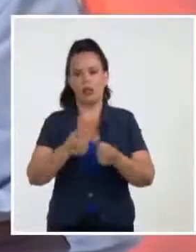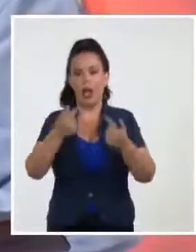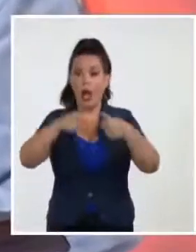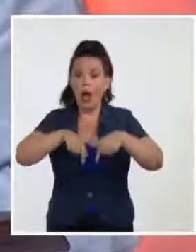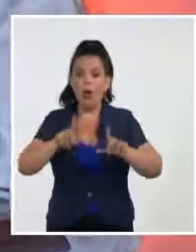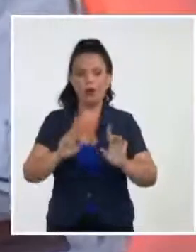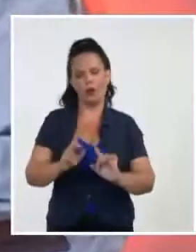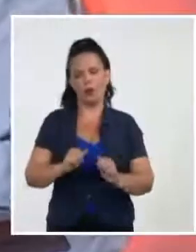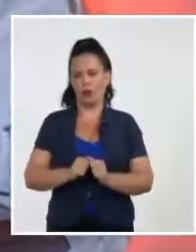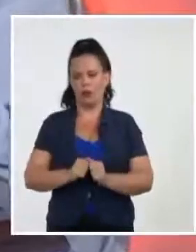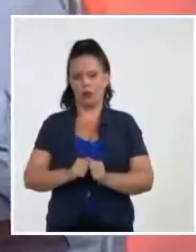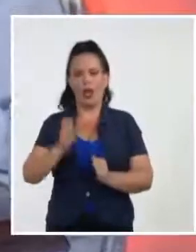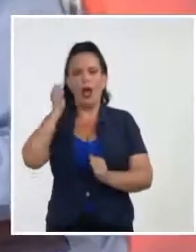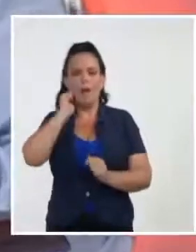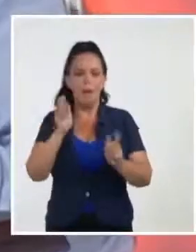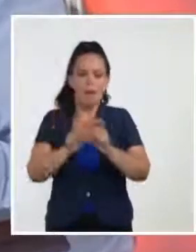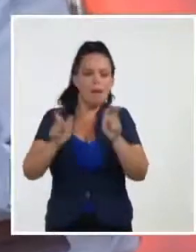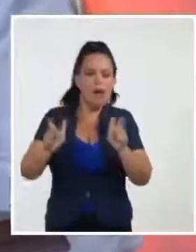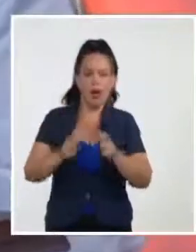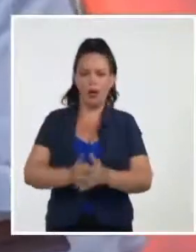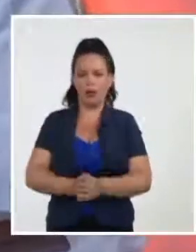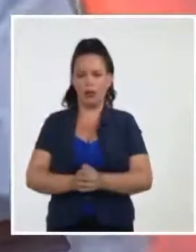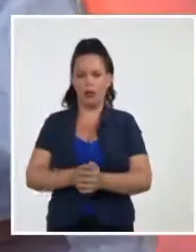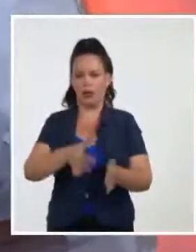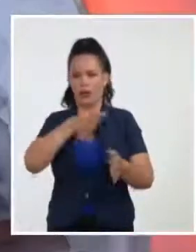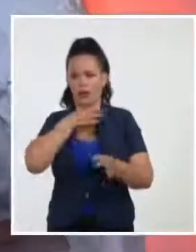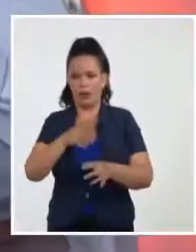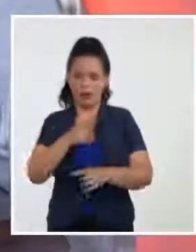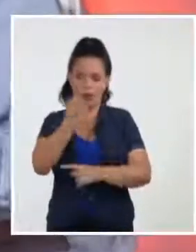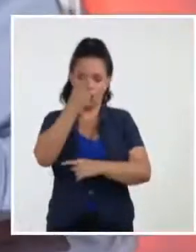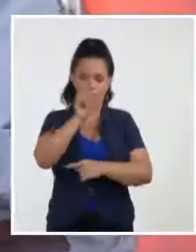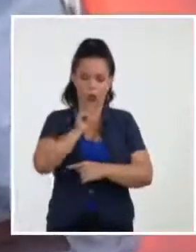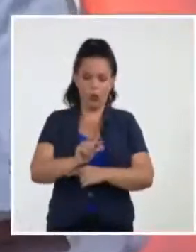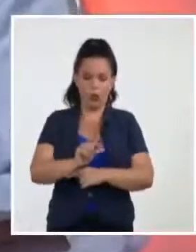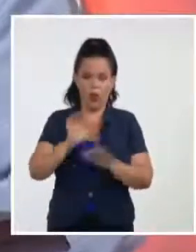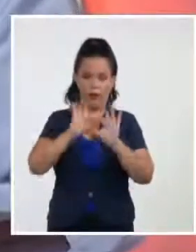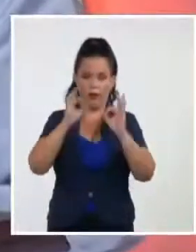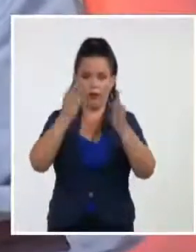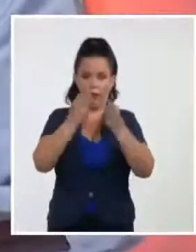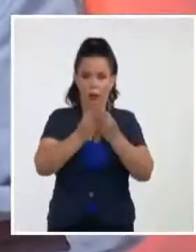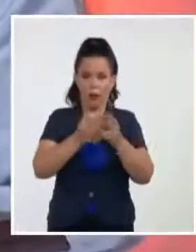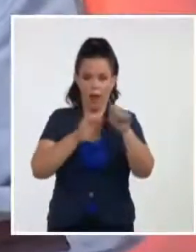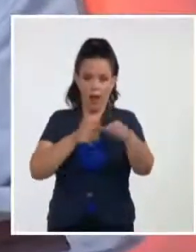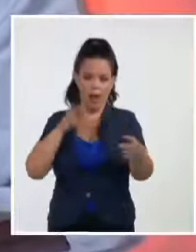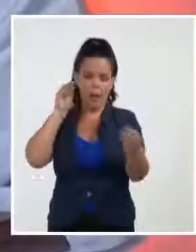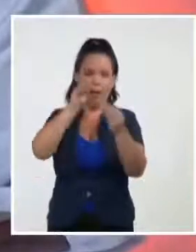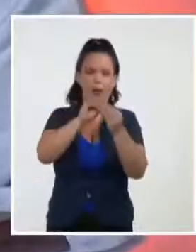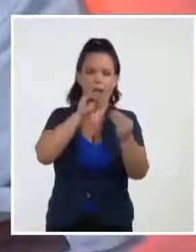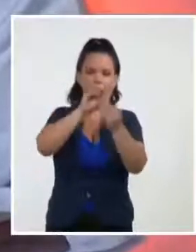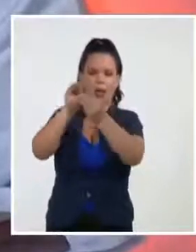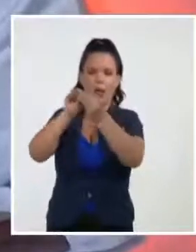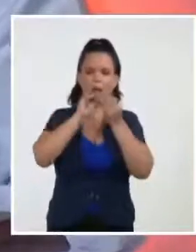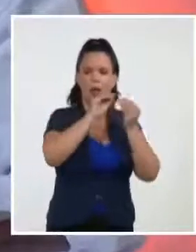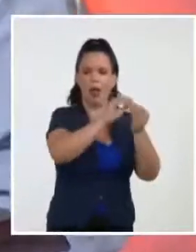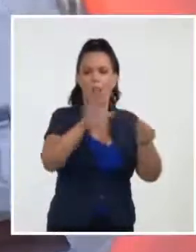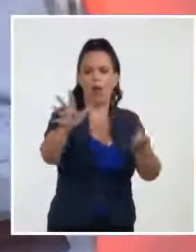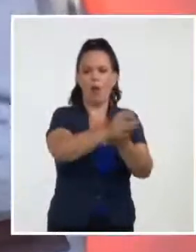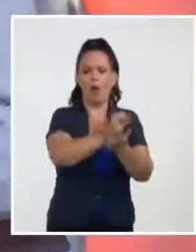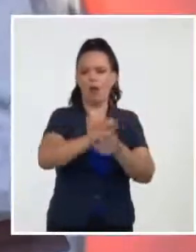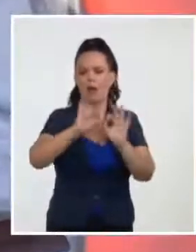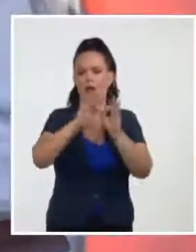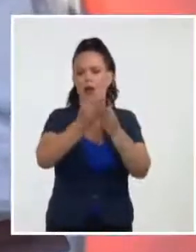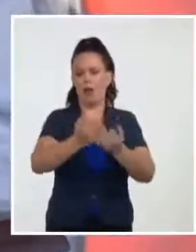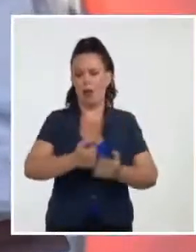de trabajo, que de una persona se contagia la familia completa o un número importante de compañeros de trabajo. Esa